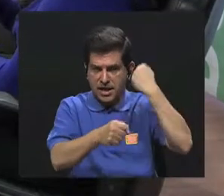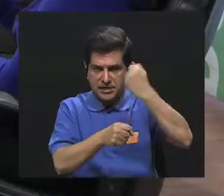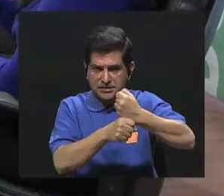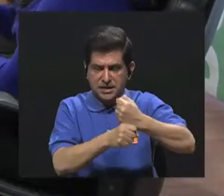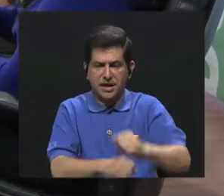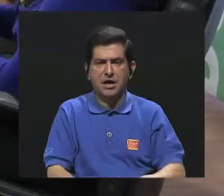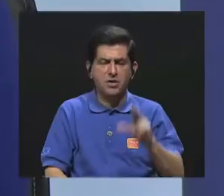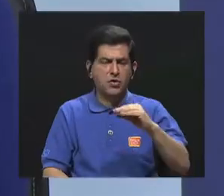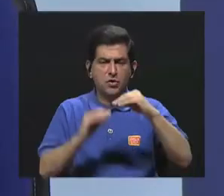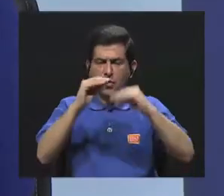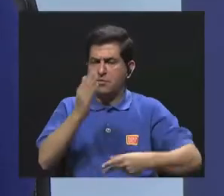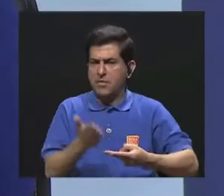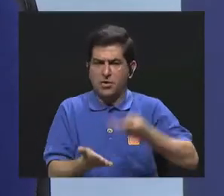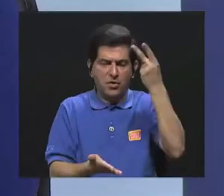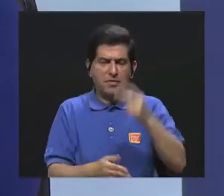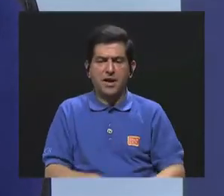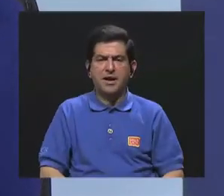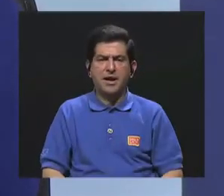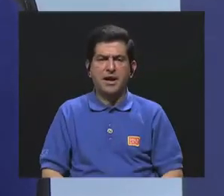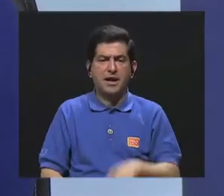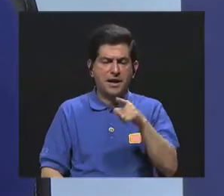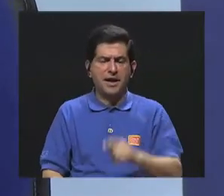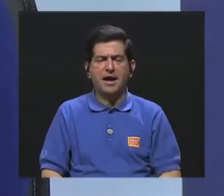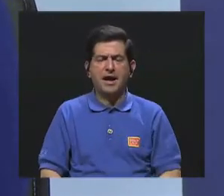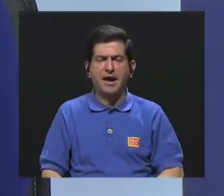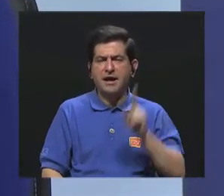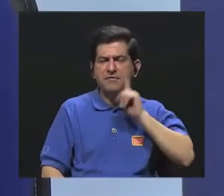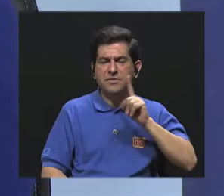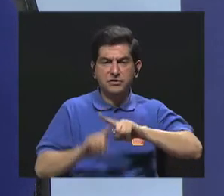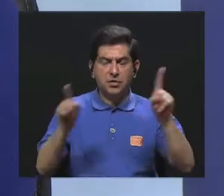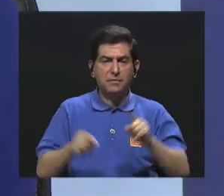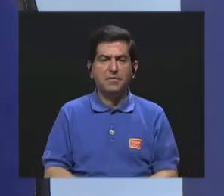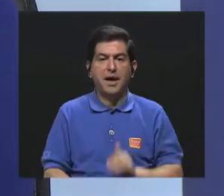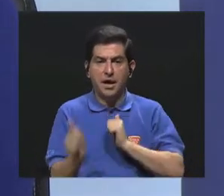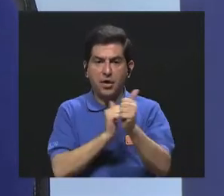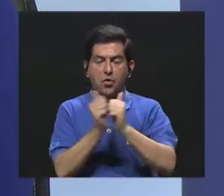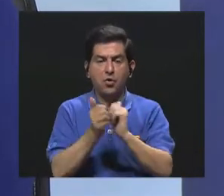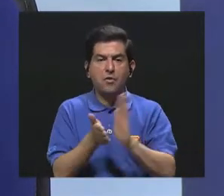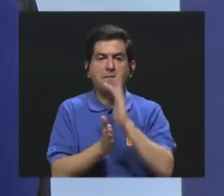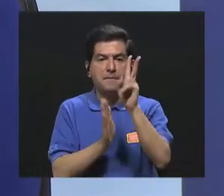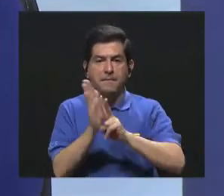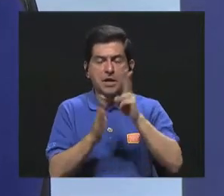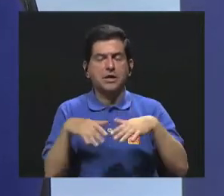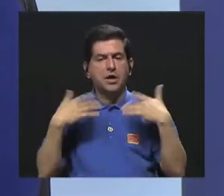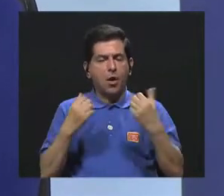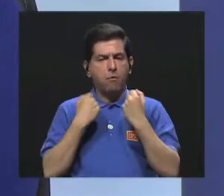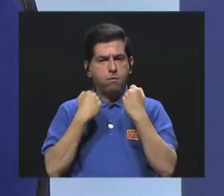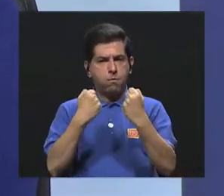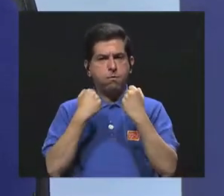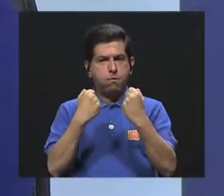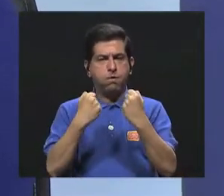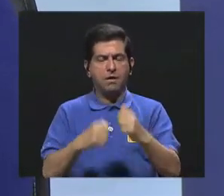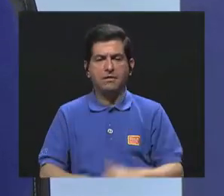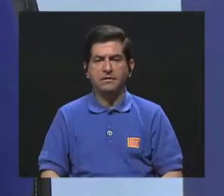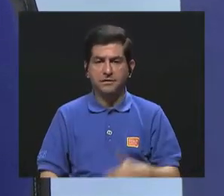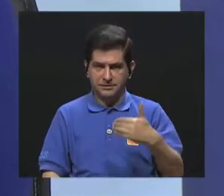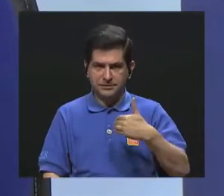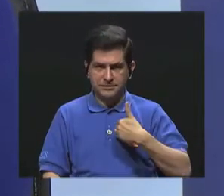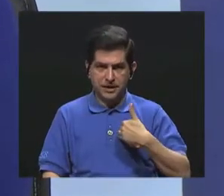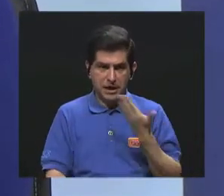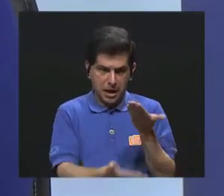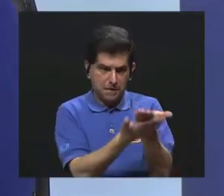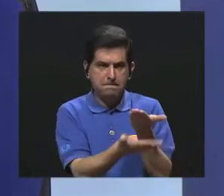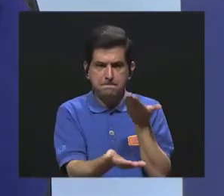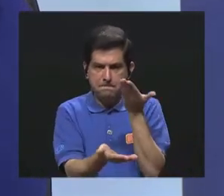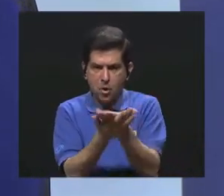año, no voy a desmerecer para nada la ficción, pero la competencia documental estaba muy, muy, muy fuerte. O sea, este sí. año habían